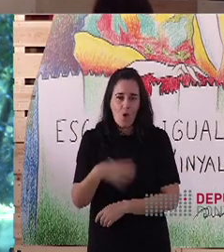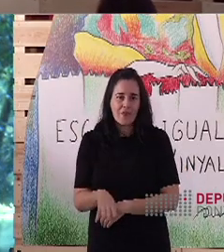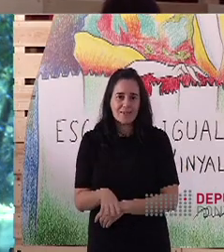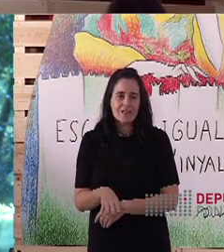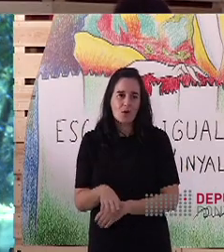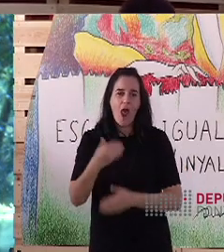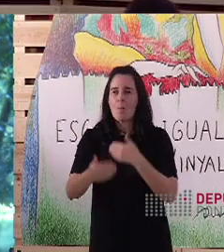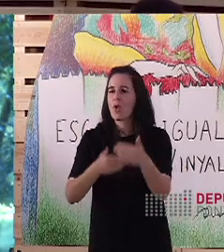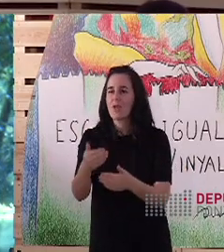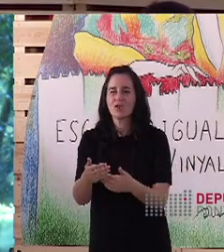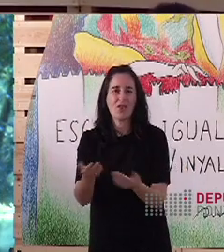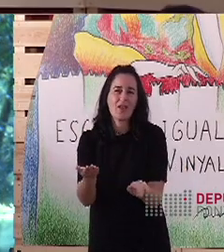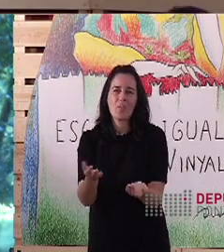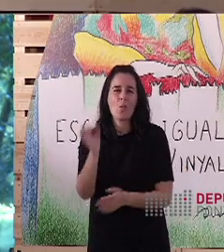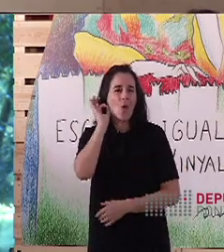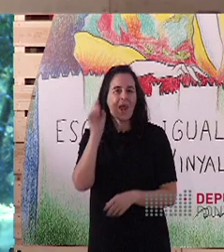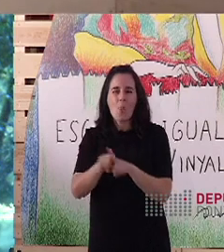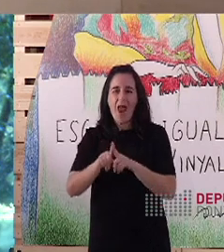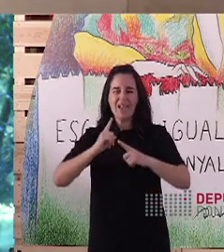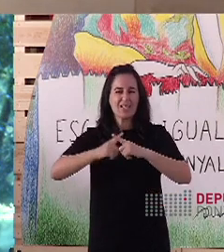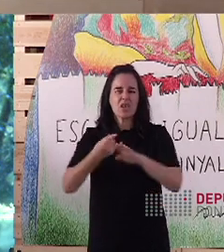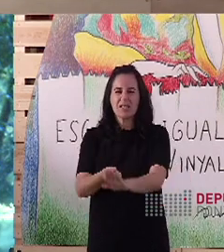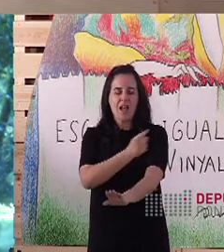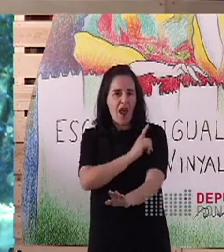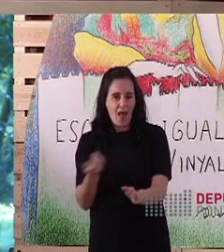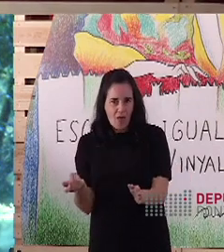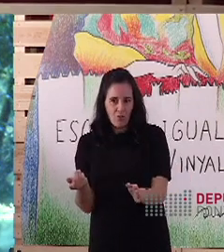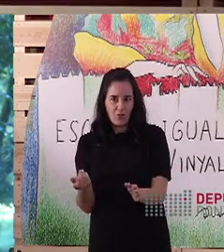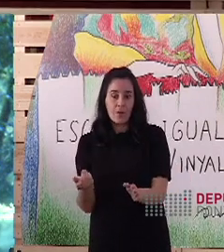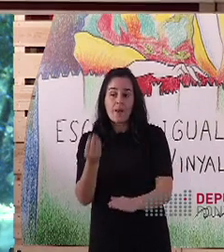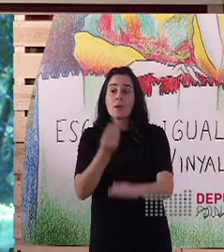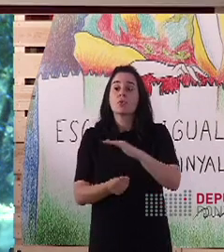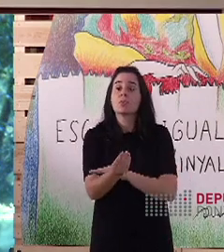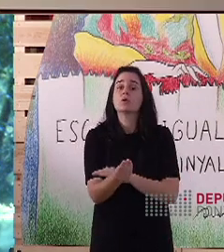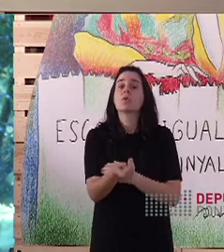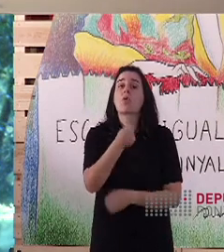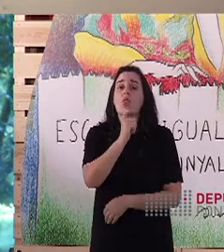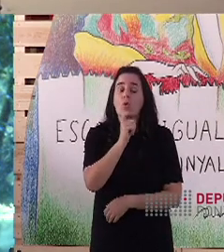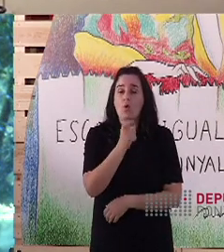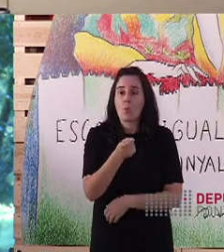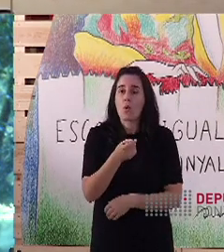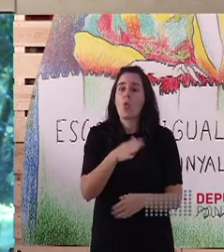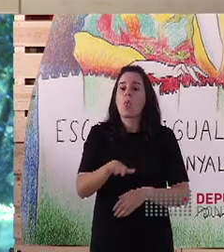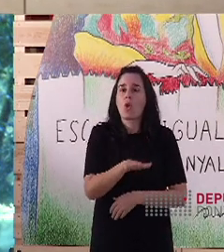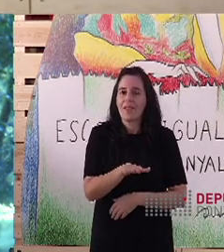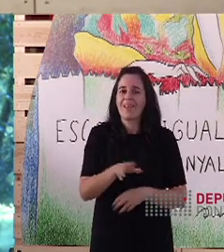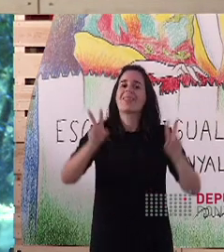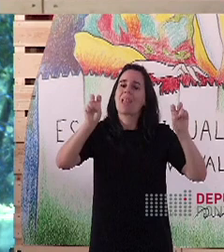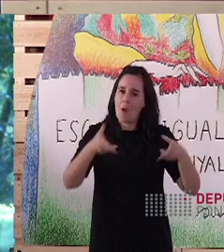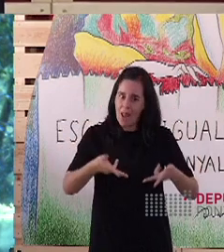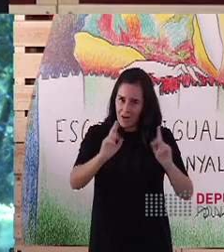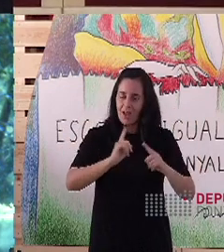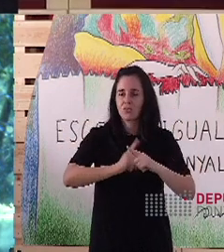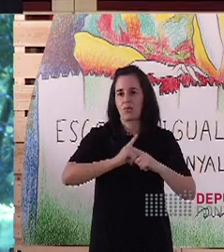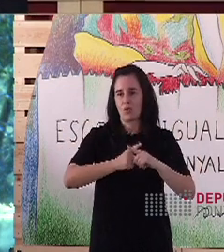de hipersexualización de las mujeres que comenzaron y tienen su germen en esa exaltación de la libertad sexual que